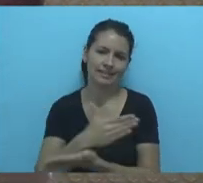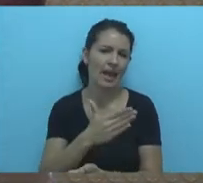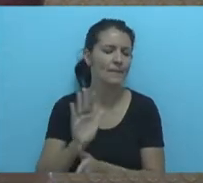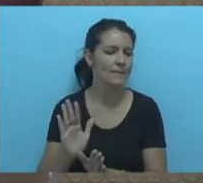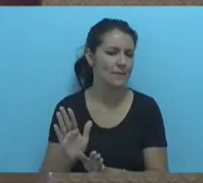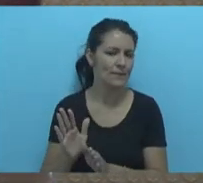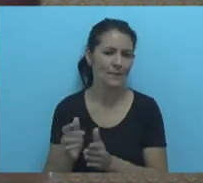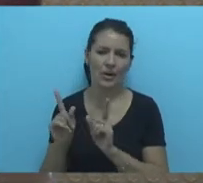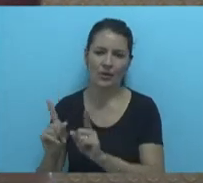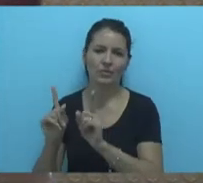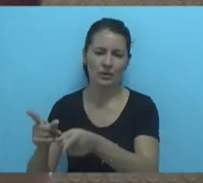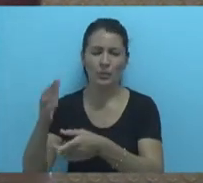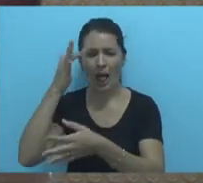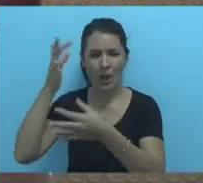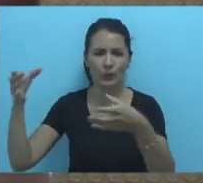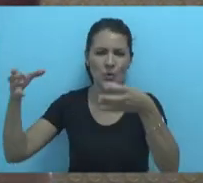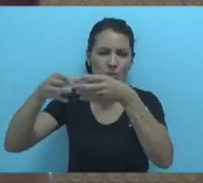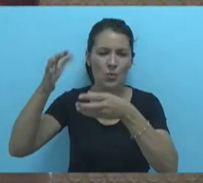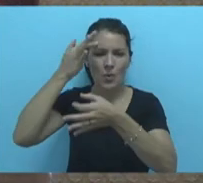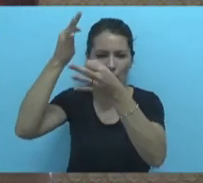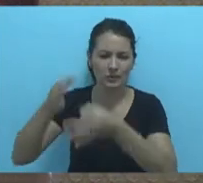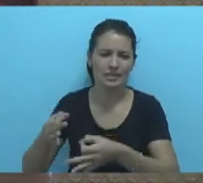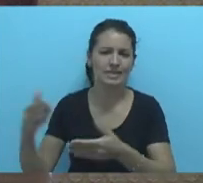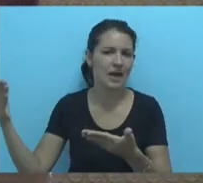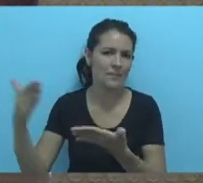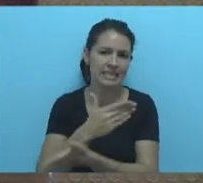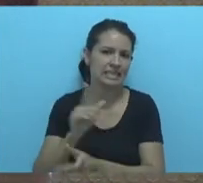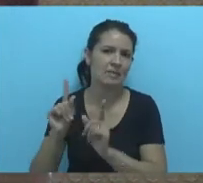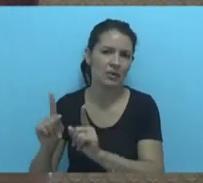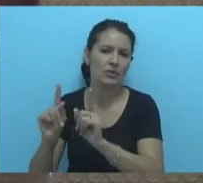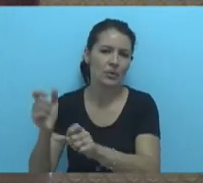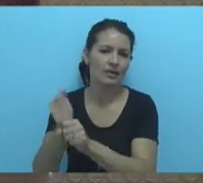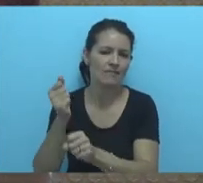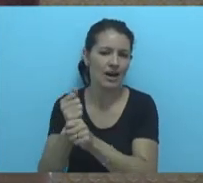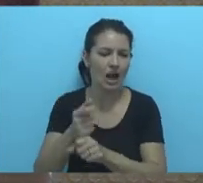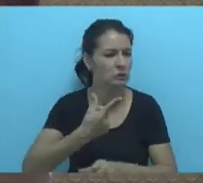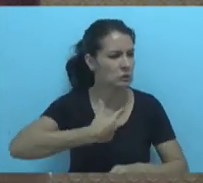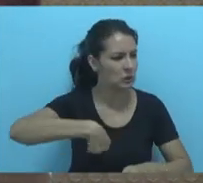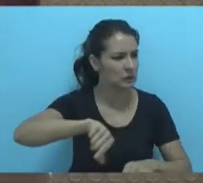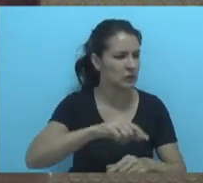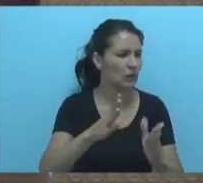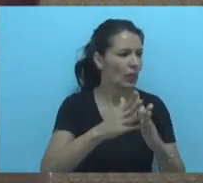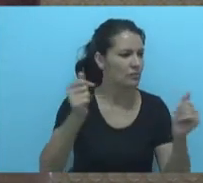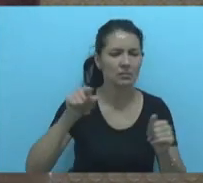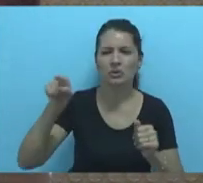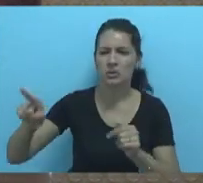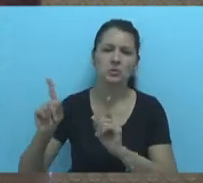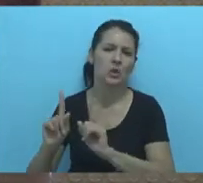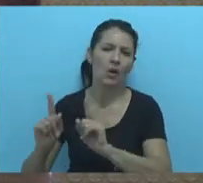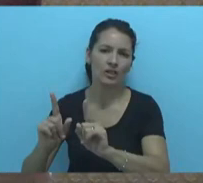los integrantes de la Corte Suprema de Justicia de la provincia de Santa Fe, creen que son eternos, que nosotros somos pasajeros y por lo tanto ellos tienen el